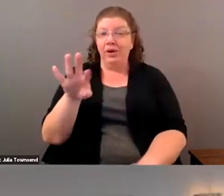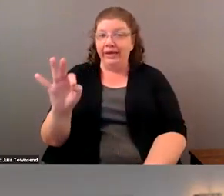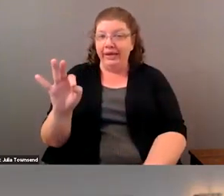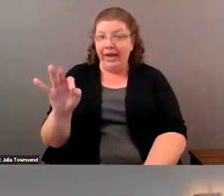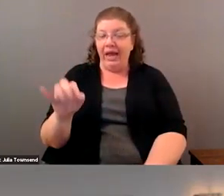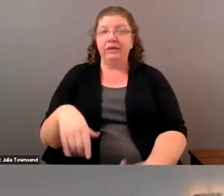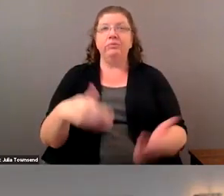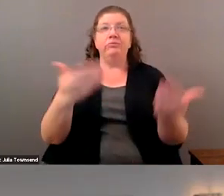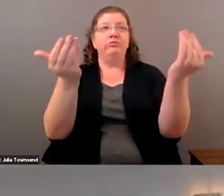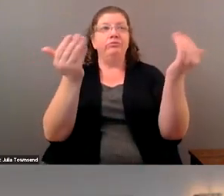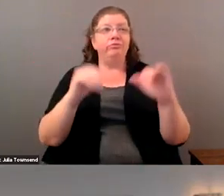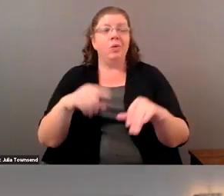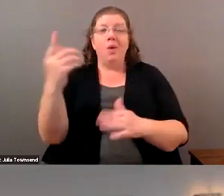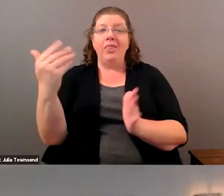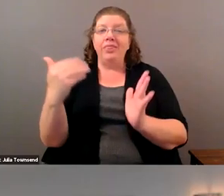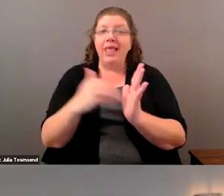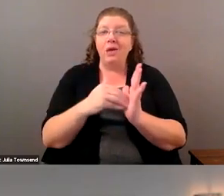1991